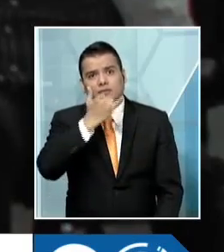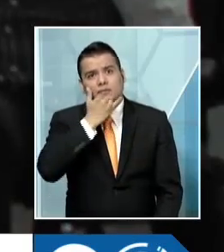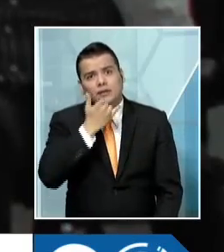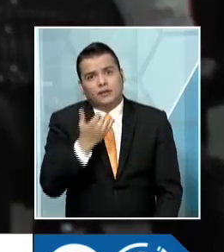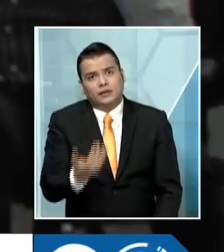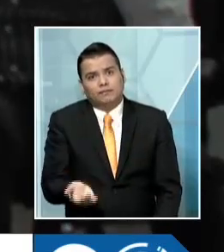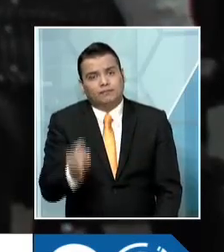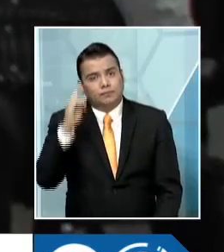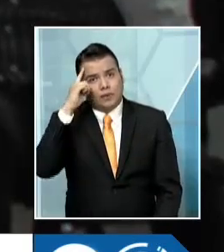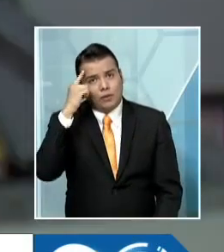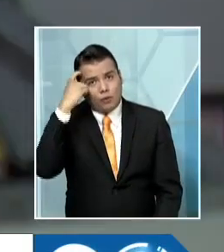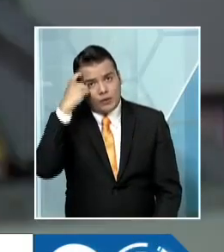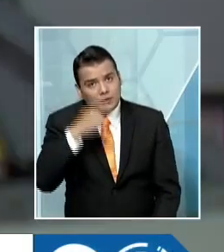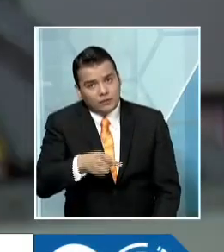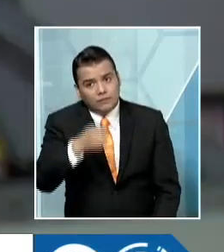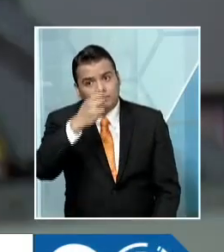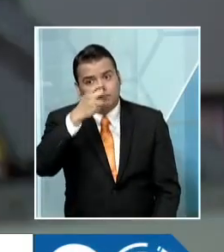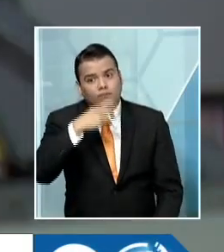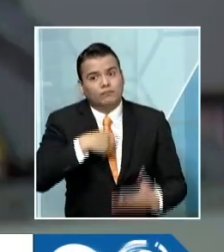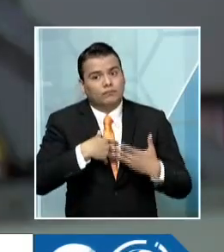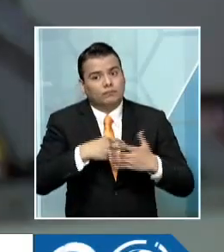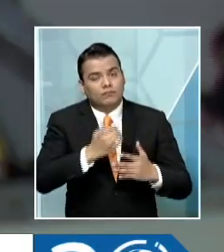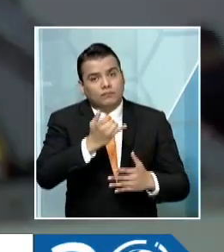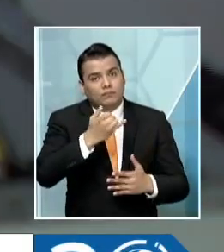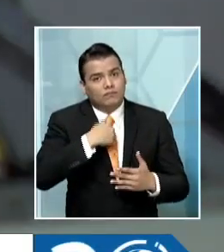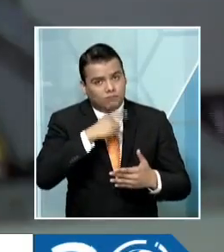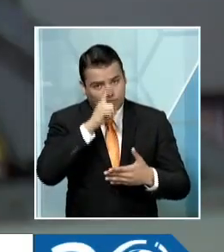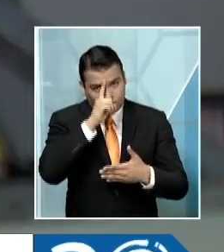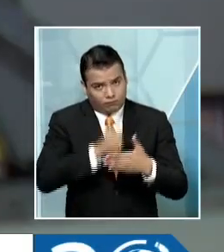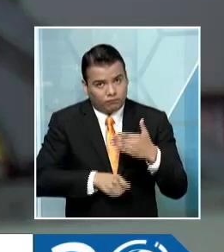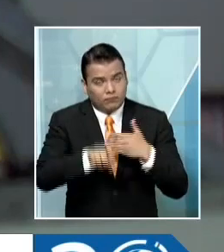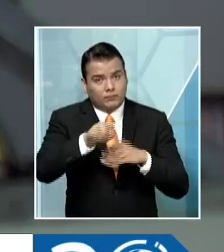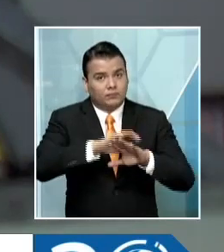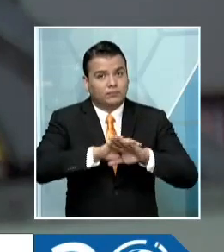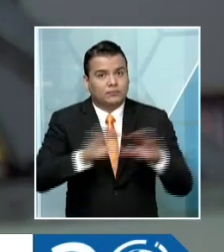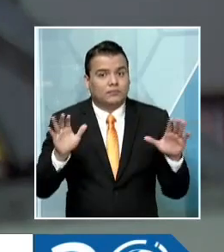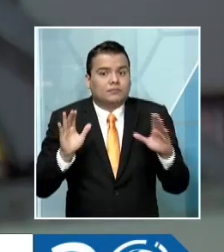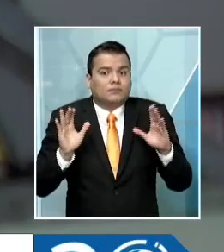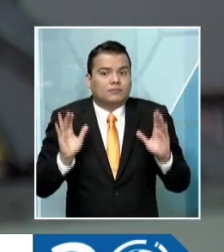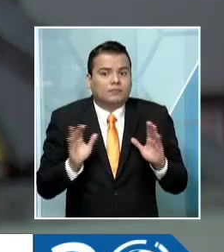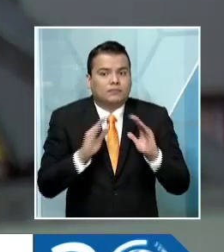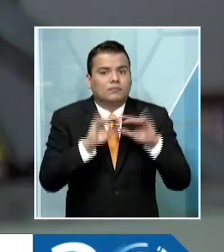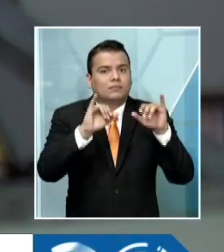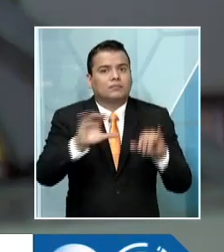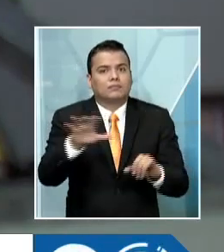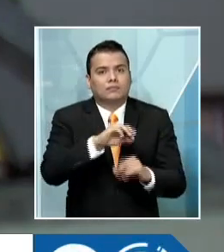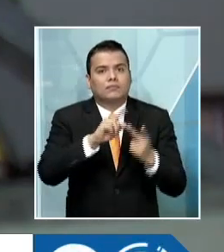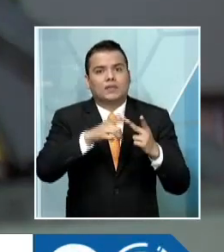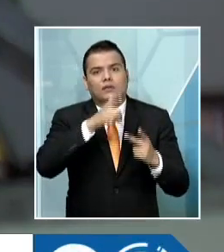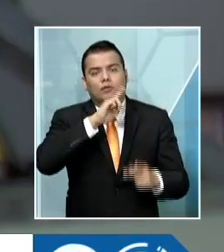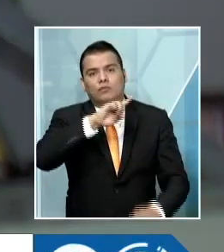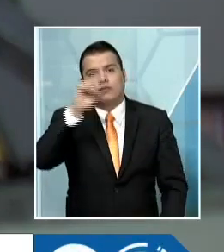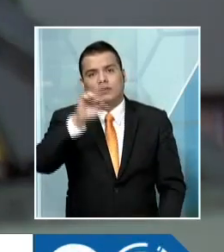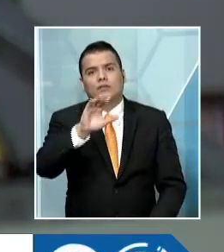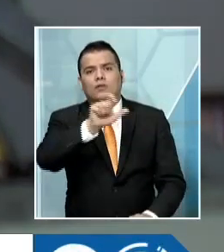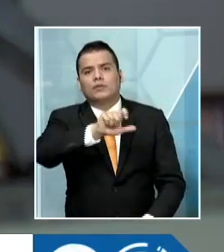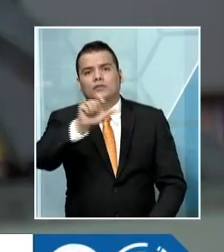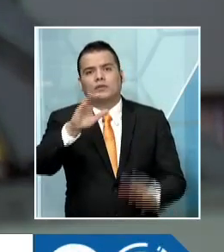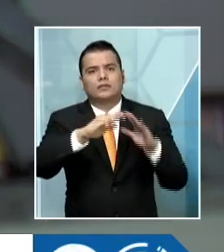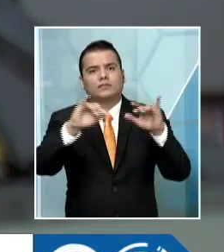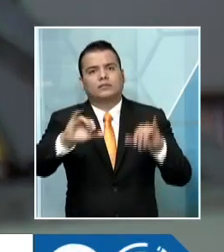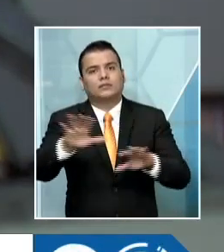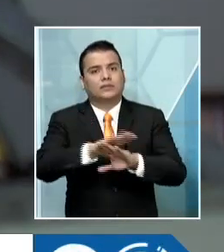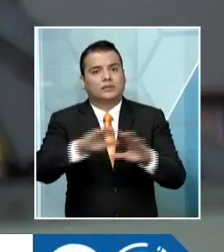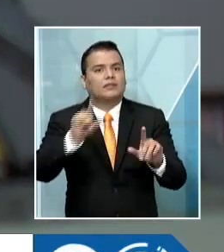el gobierno tome esas medidas. El toque de queda, la ley seca, invitar a la gente que la verdad se quede en casa, que lleguemos a una Navidad